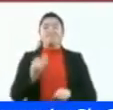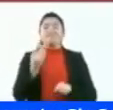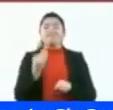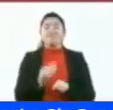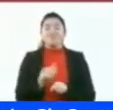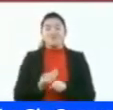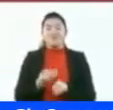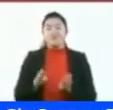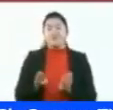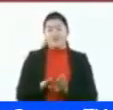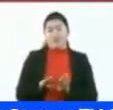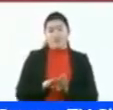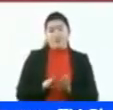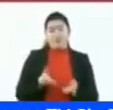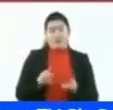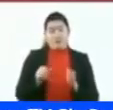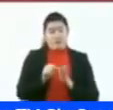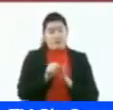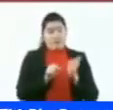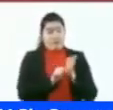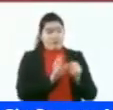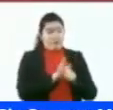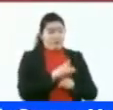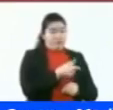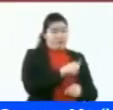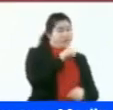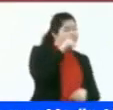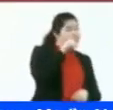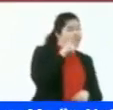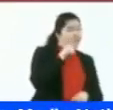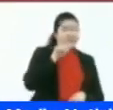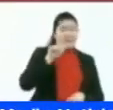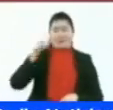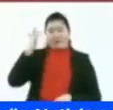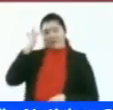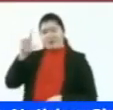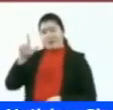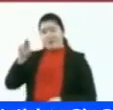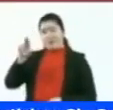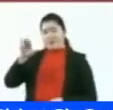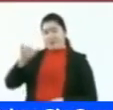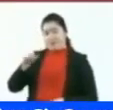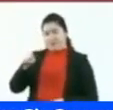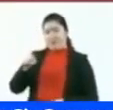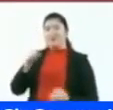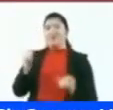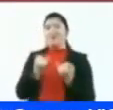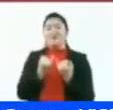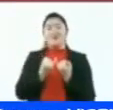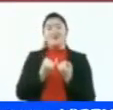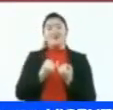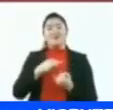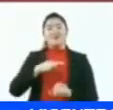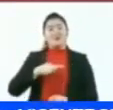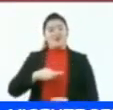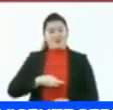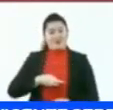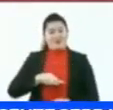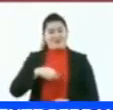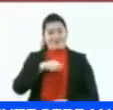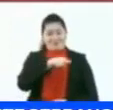solamente es un sistema aeroportuario entre el Benito Juárez y Santa Lucía, sino también el aeropuerto de Toluca, que